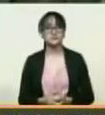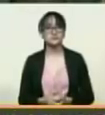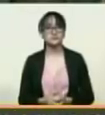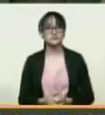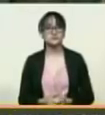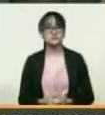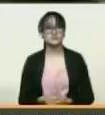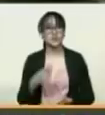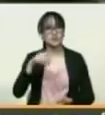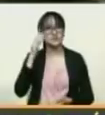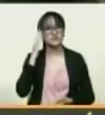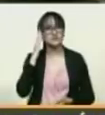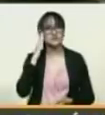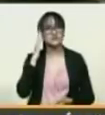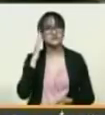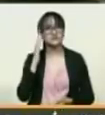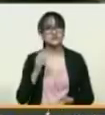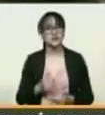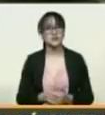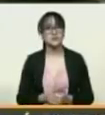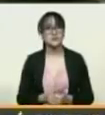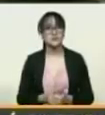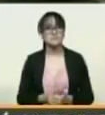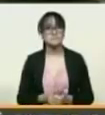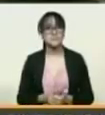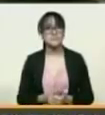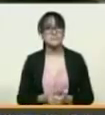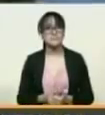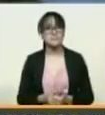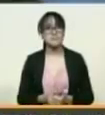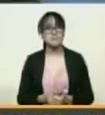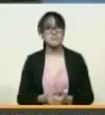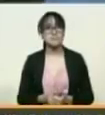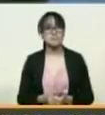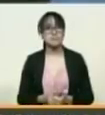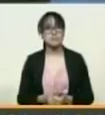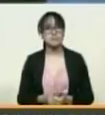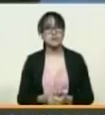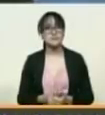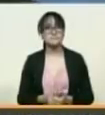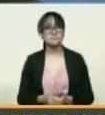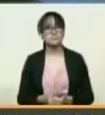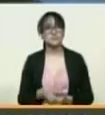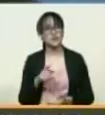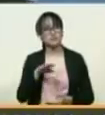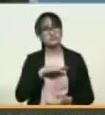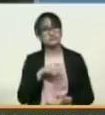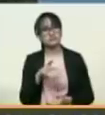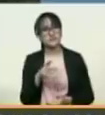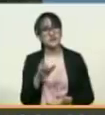Saben que a veces un canciller es poco chocante hablar de otros países, ¿no? ¿Tú de qué nacionalidad eres?